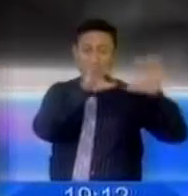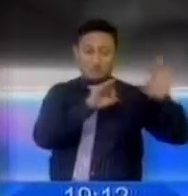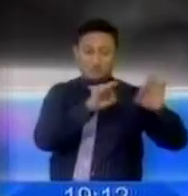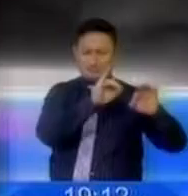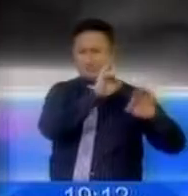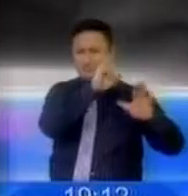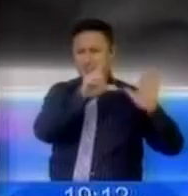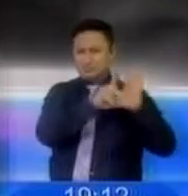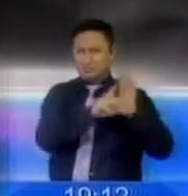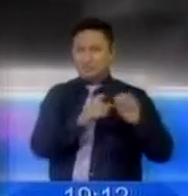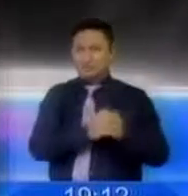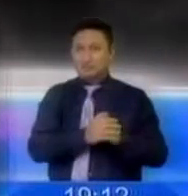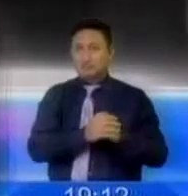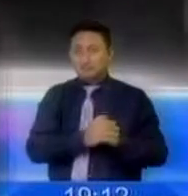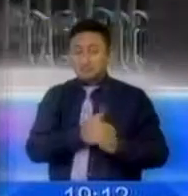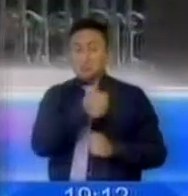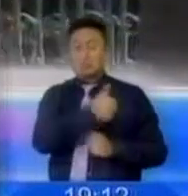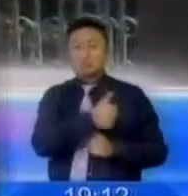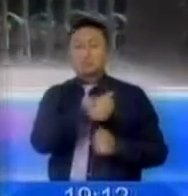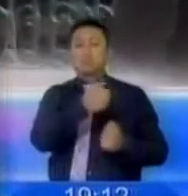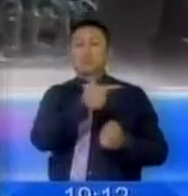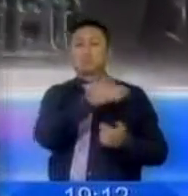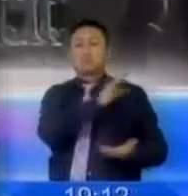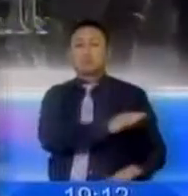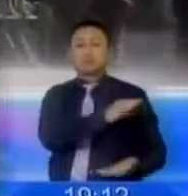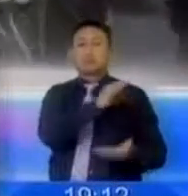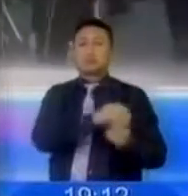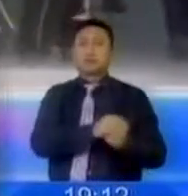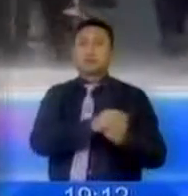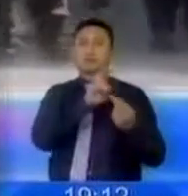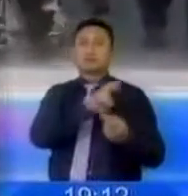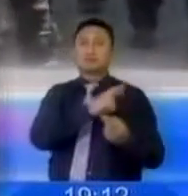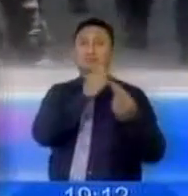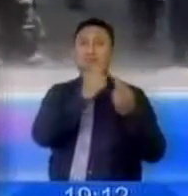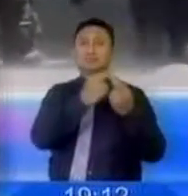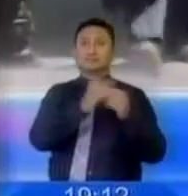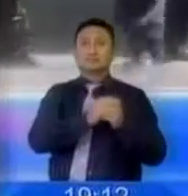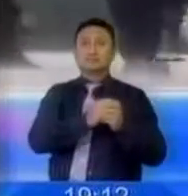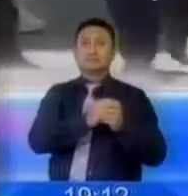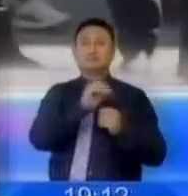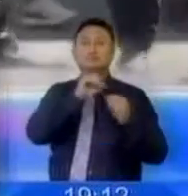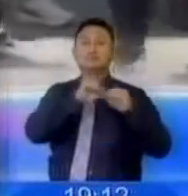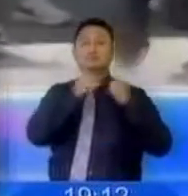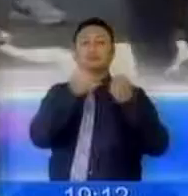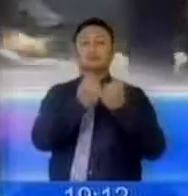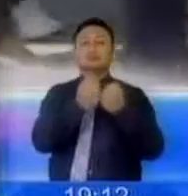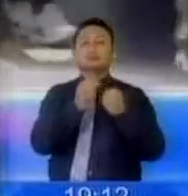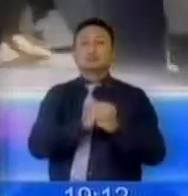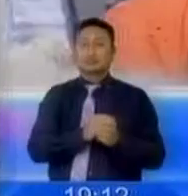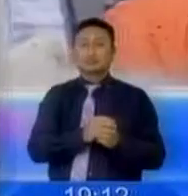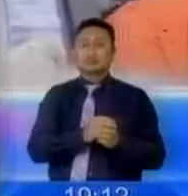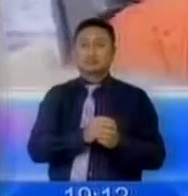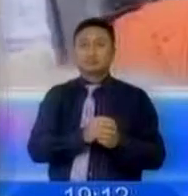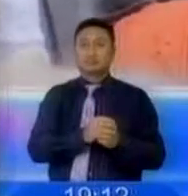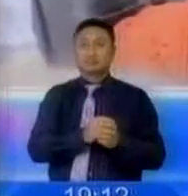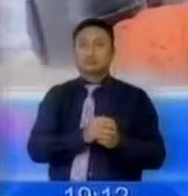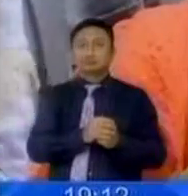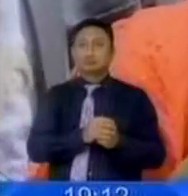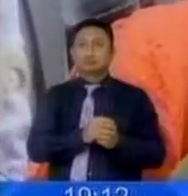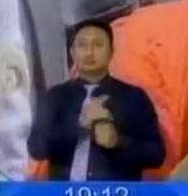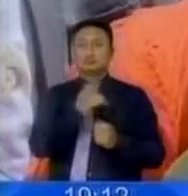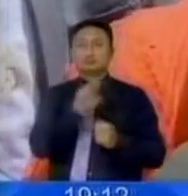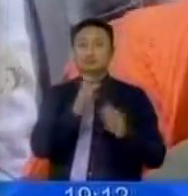elegidos. Y así lo afirman los representantes de Renovación Socialista, quienes serían una facción de este partido. Fue un